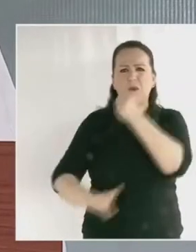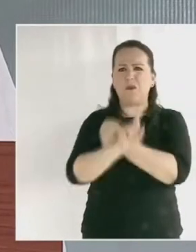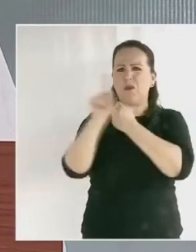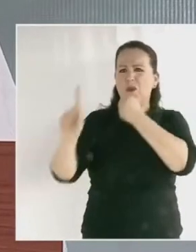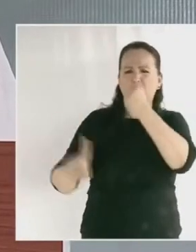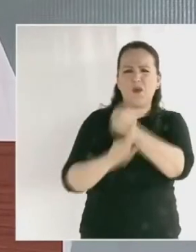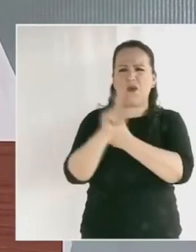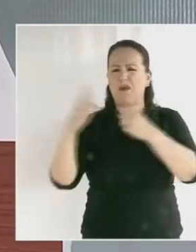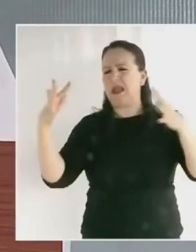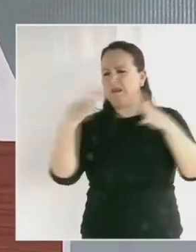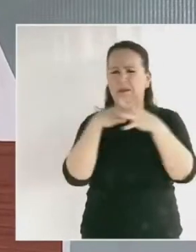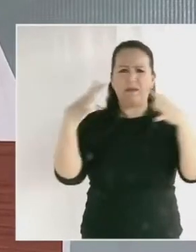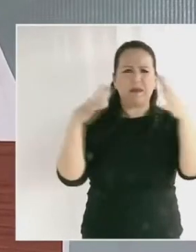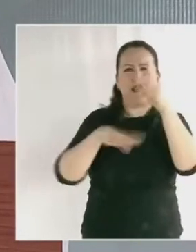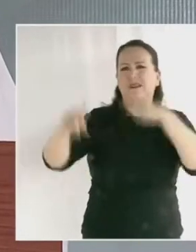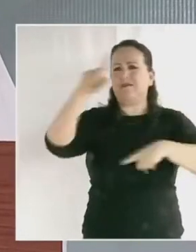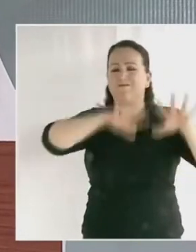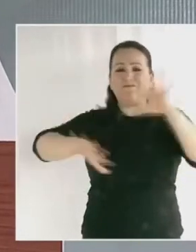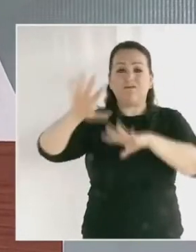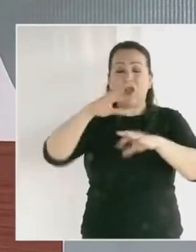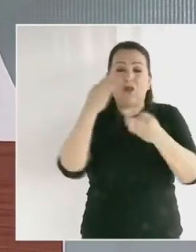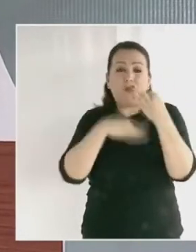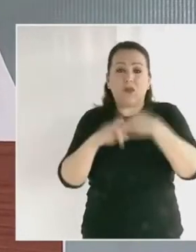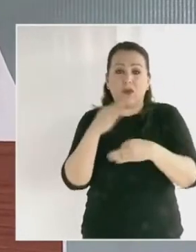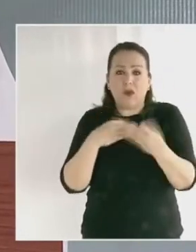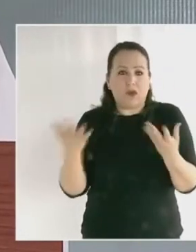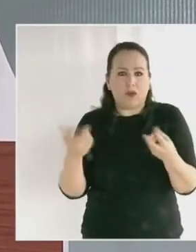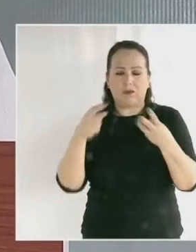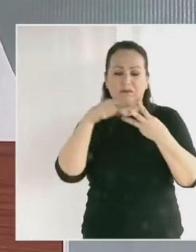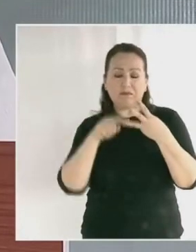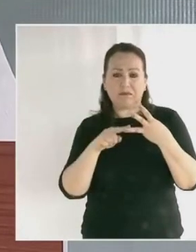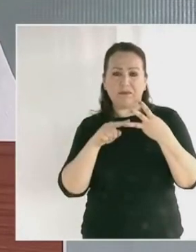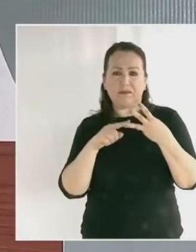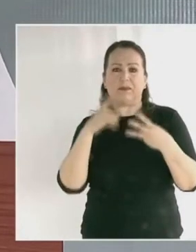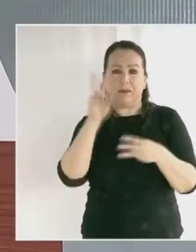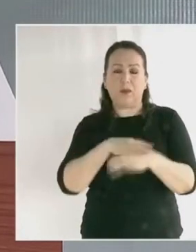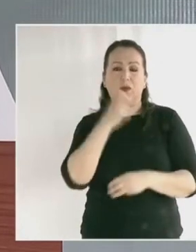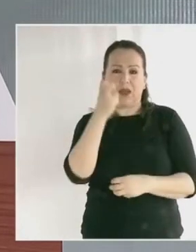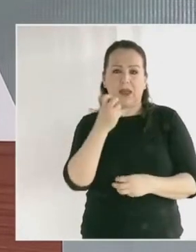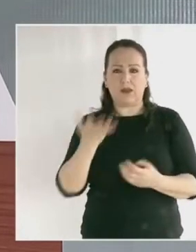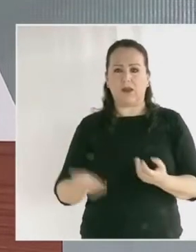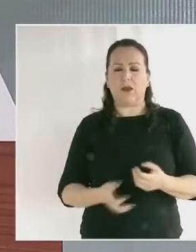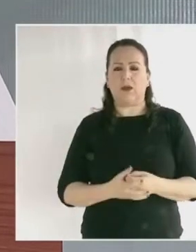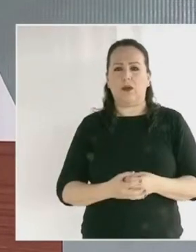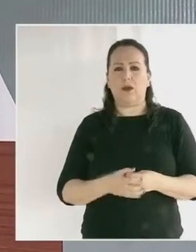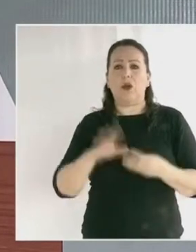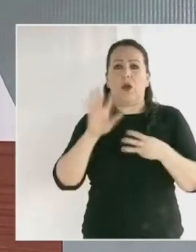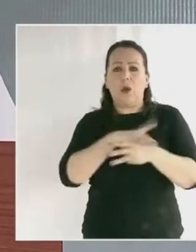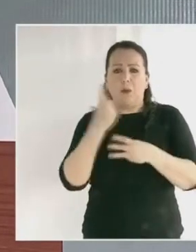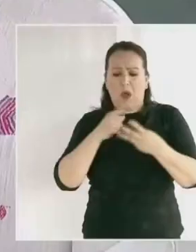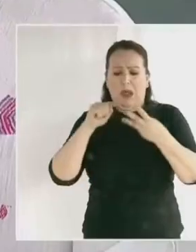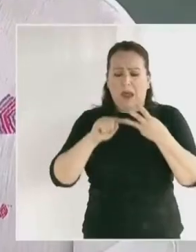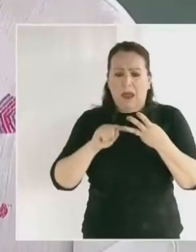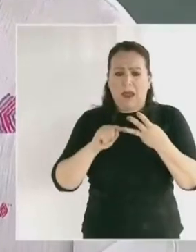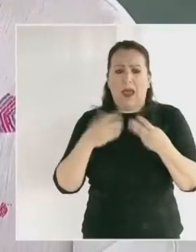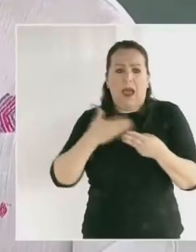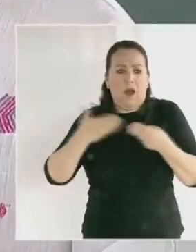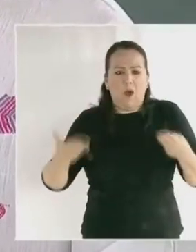porque ni modo que lo que se enfrenta de inseguridad y de violencia